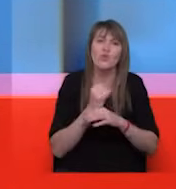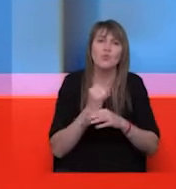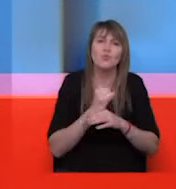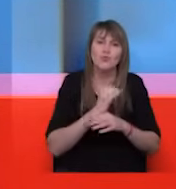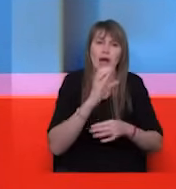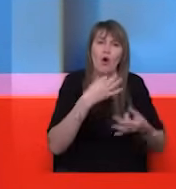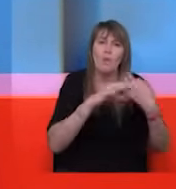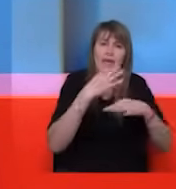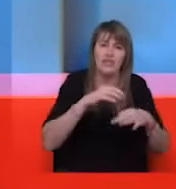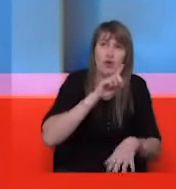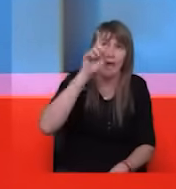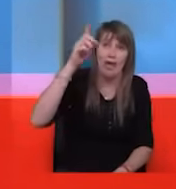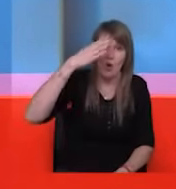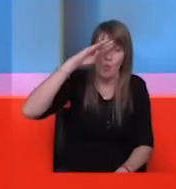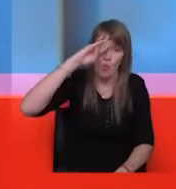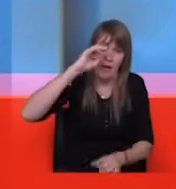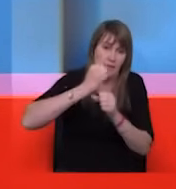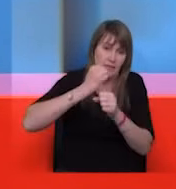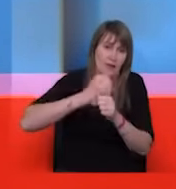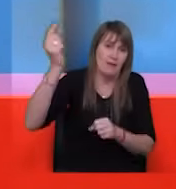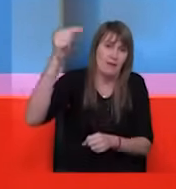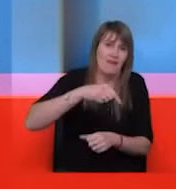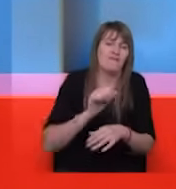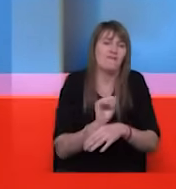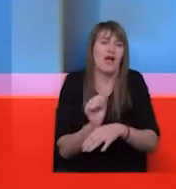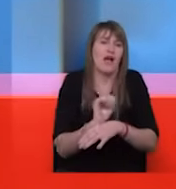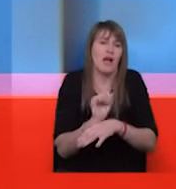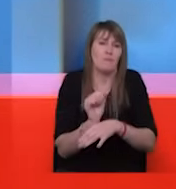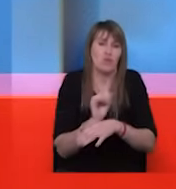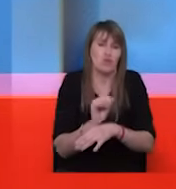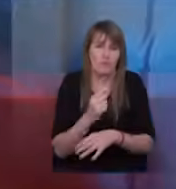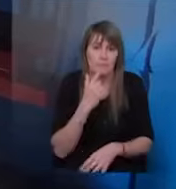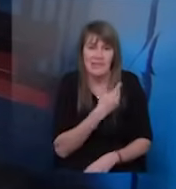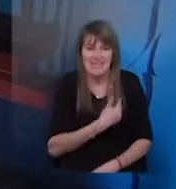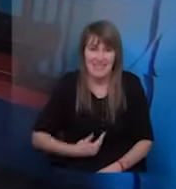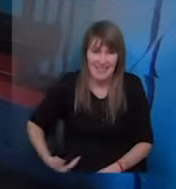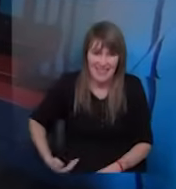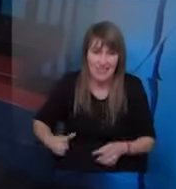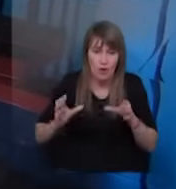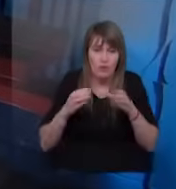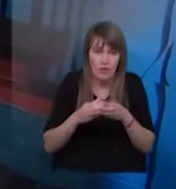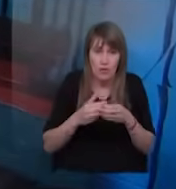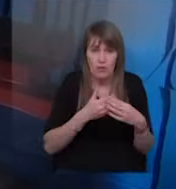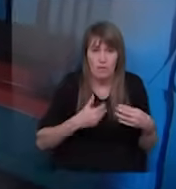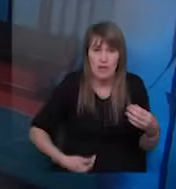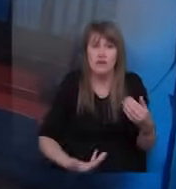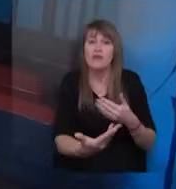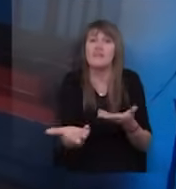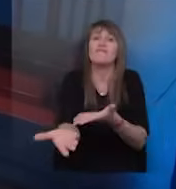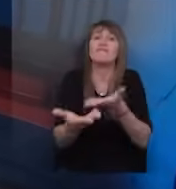Comercio de Cuba. Exacto. Y un personaje tan famoso que hasta Edo, que era el presidente del Consejo de Gobierno, lo invitó a su casa en Punta del